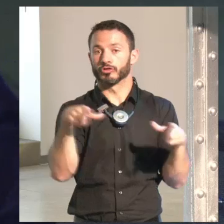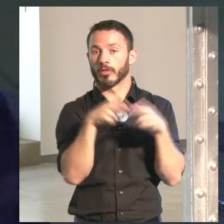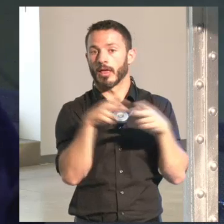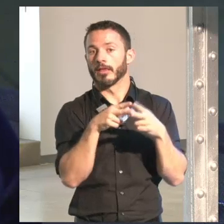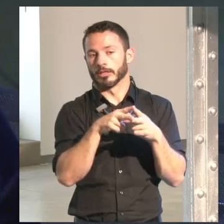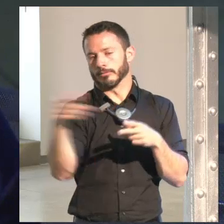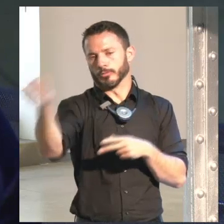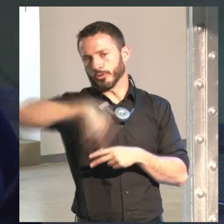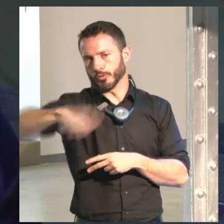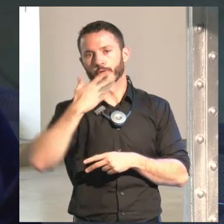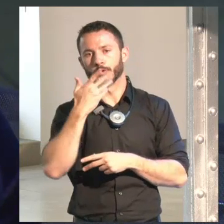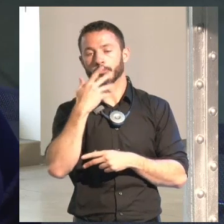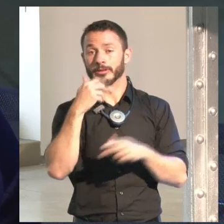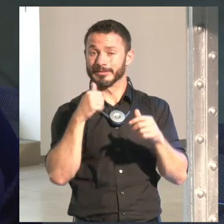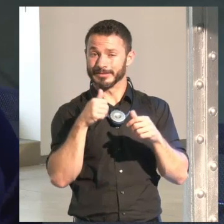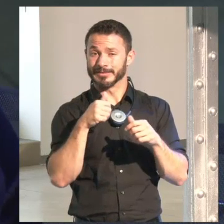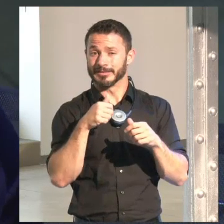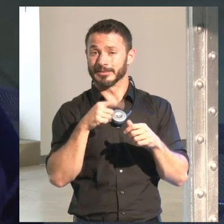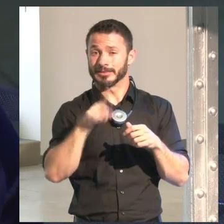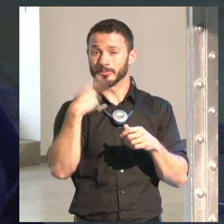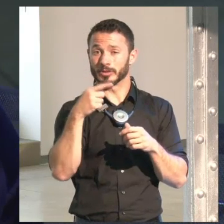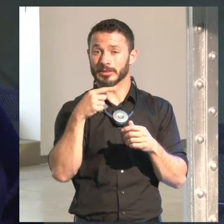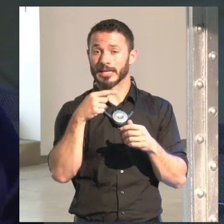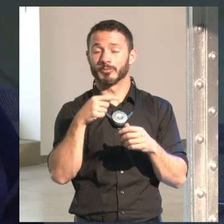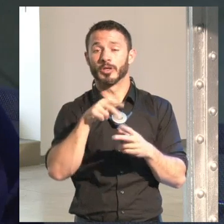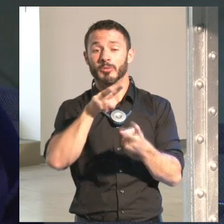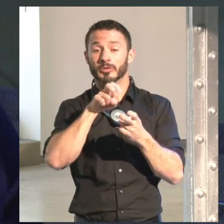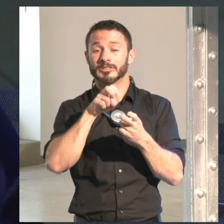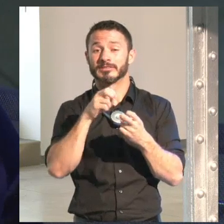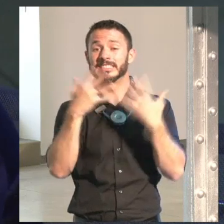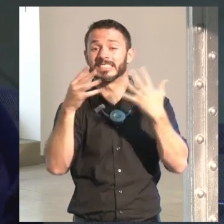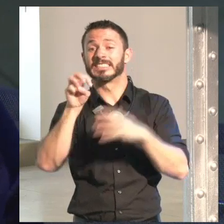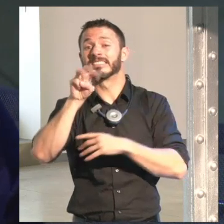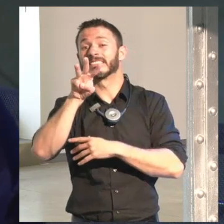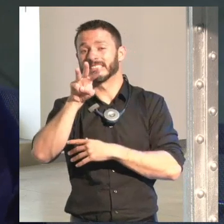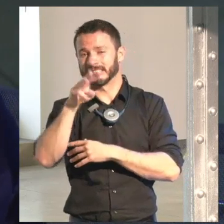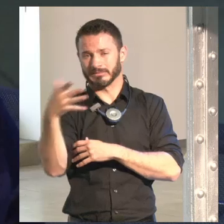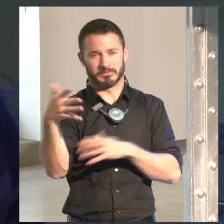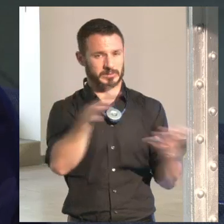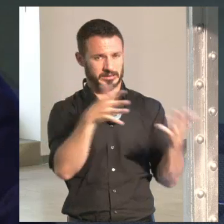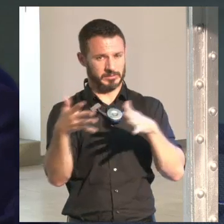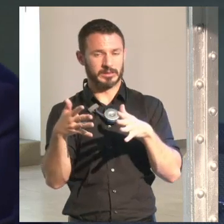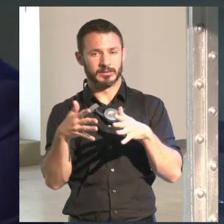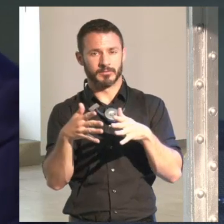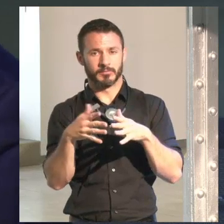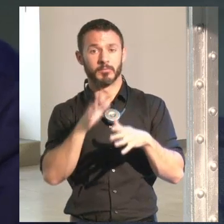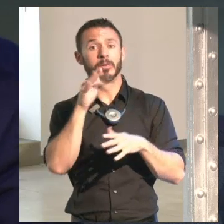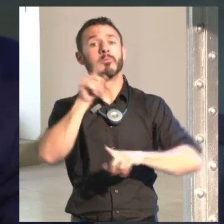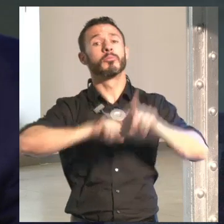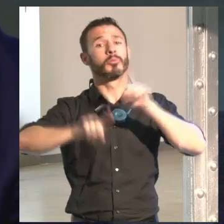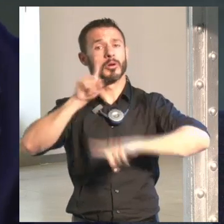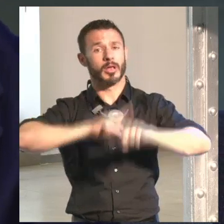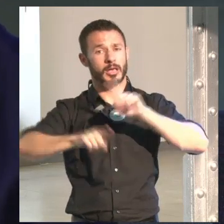es que a partir de ahí tenemos entre 10 y 13 impuestos más. Con un problema añadido, que es que esos